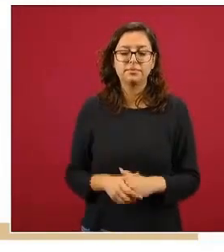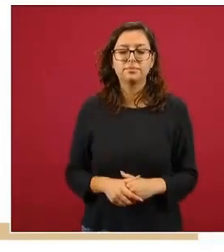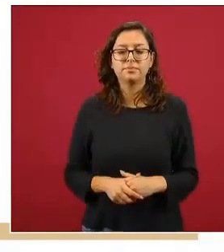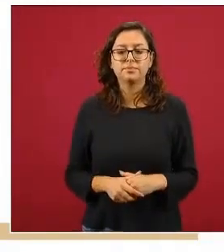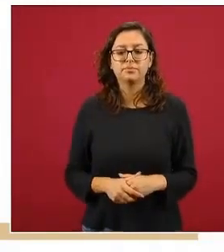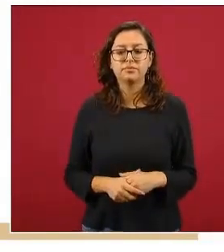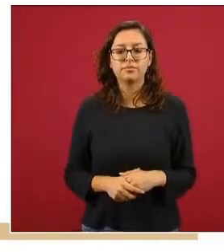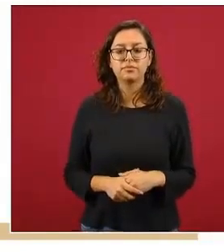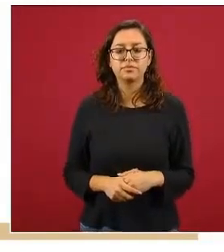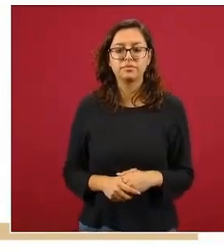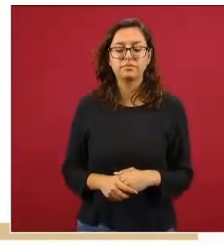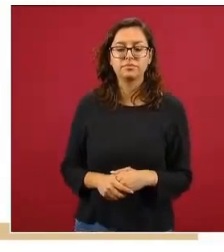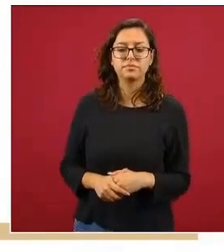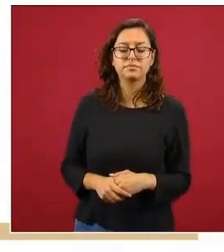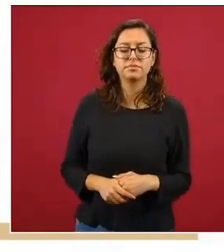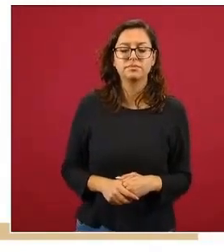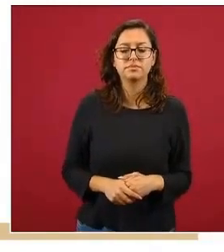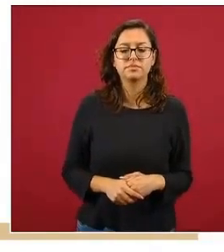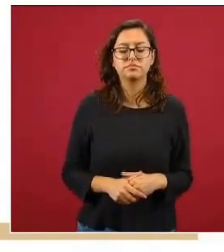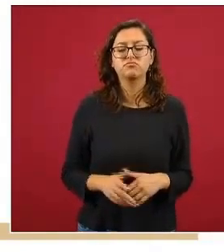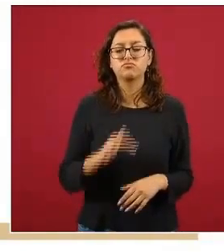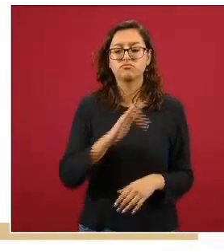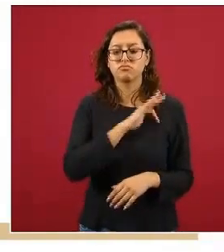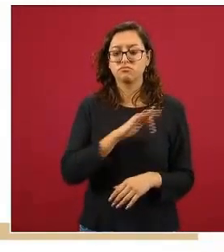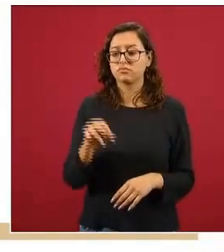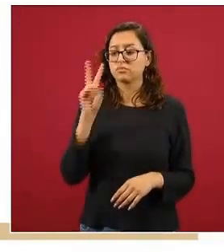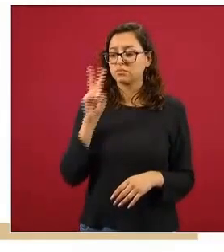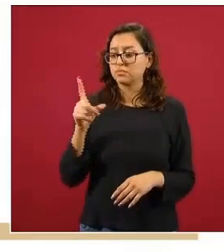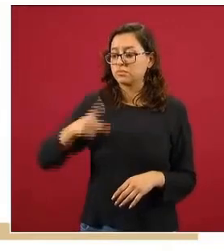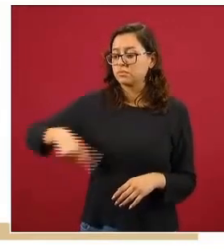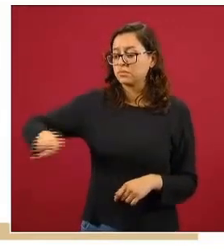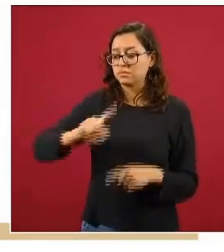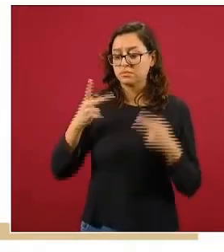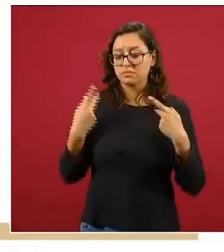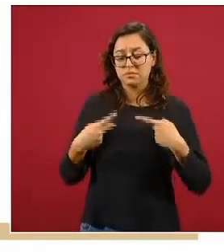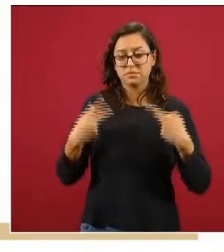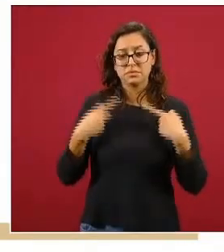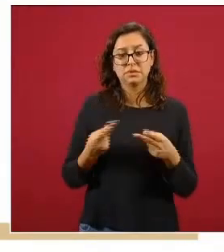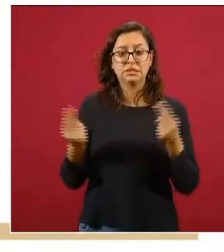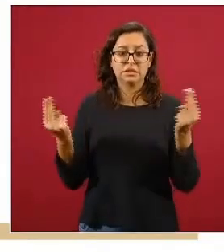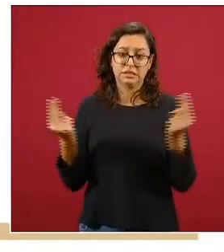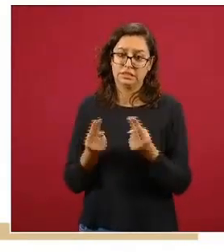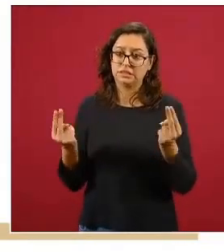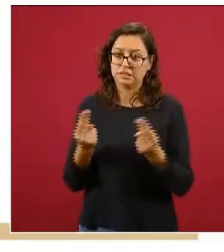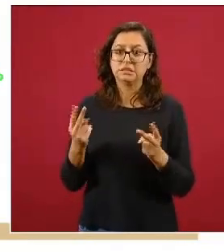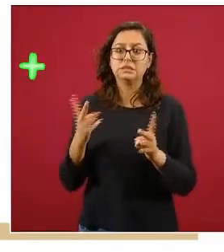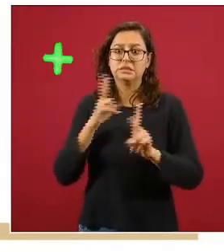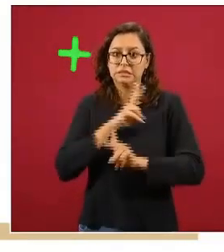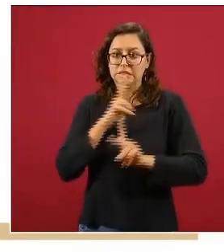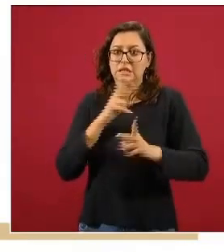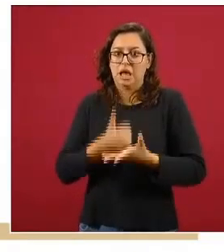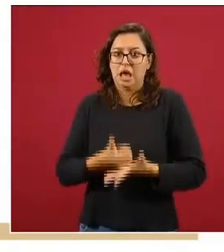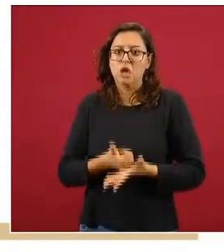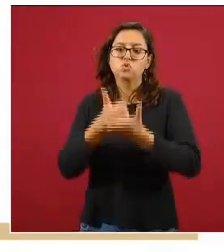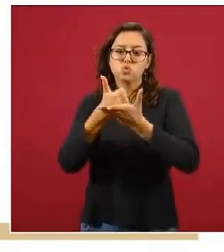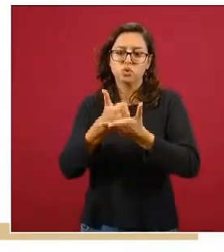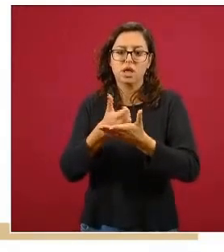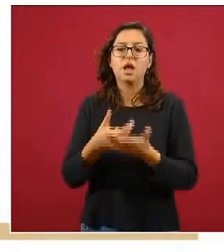con ventilador, las camas que atienden a personas que necesitan asistencia mecánica ventilatoria. En este caso